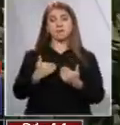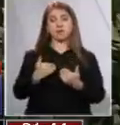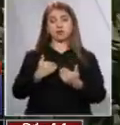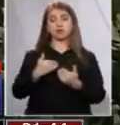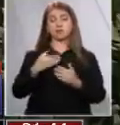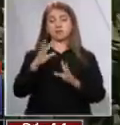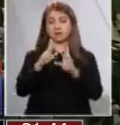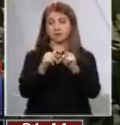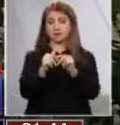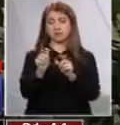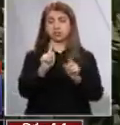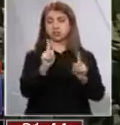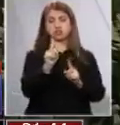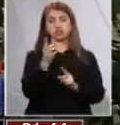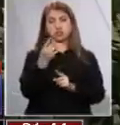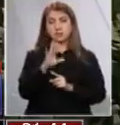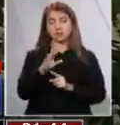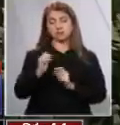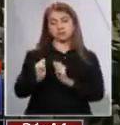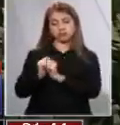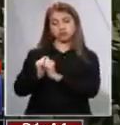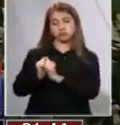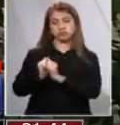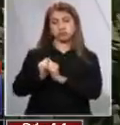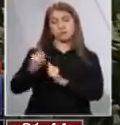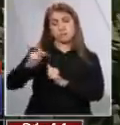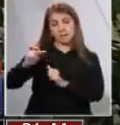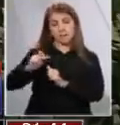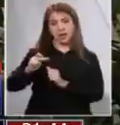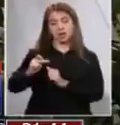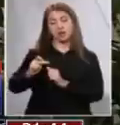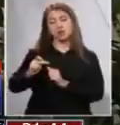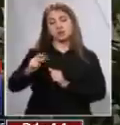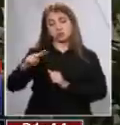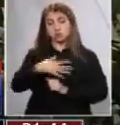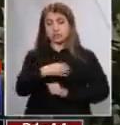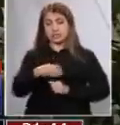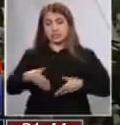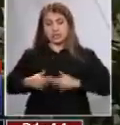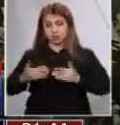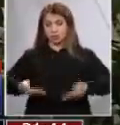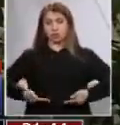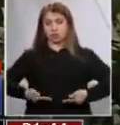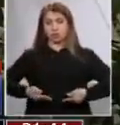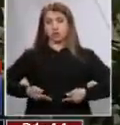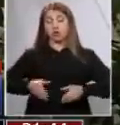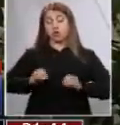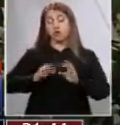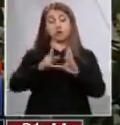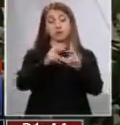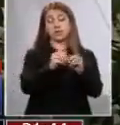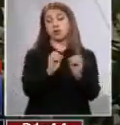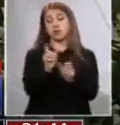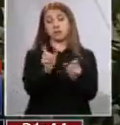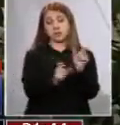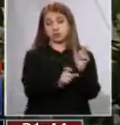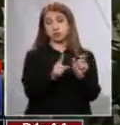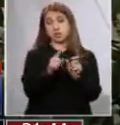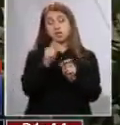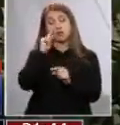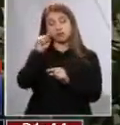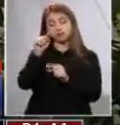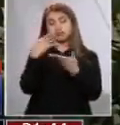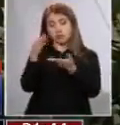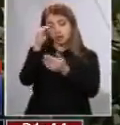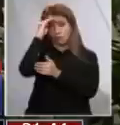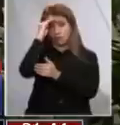más cercanos, no necesariamente del progenitor, sino que también de sus familiares más cercanos o de alguna persona que ella